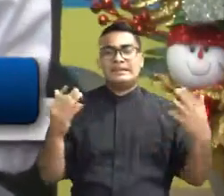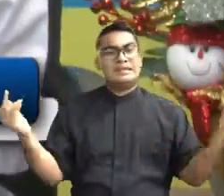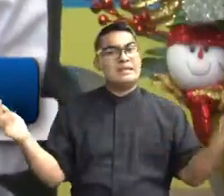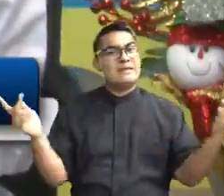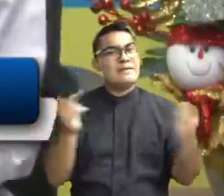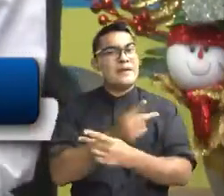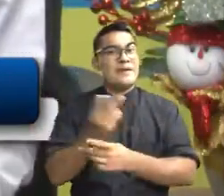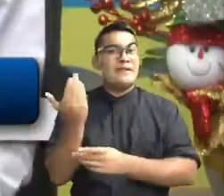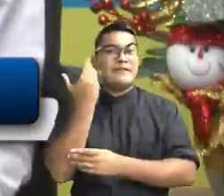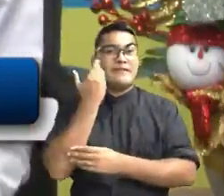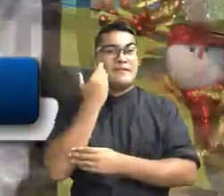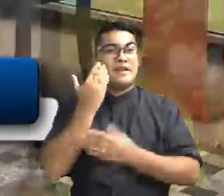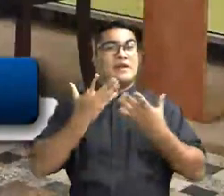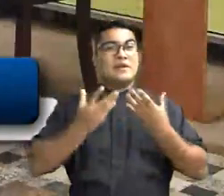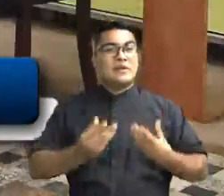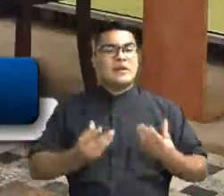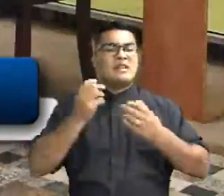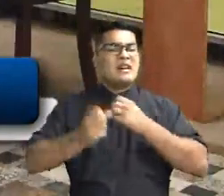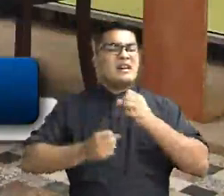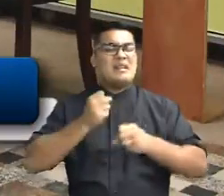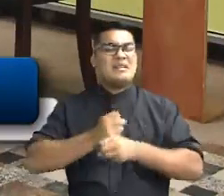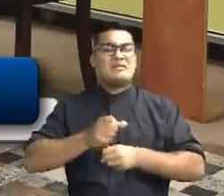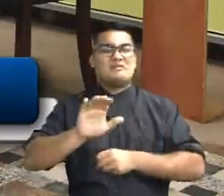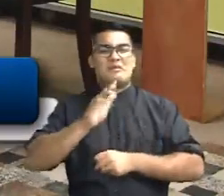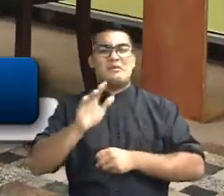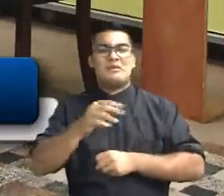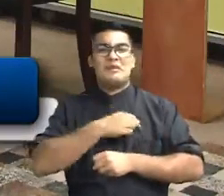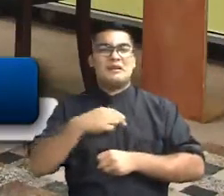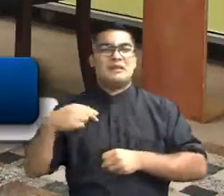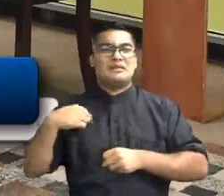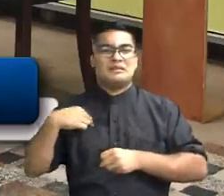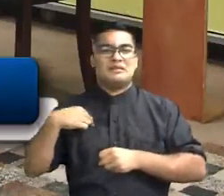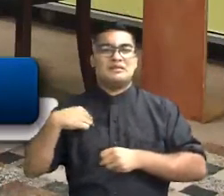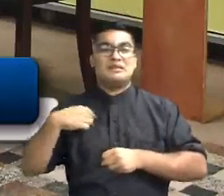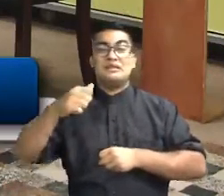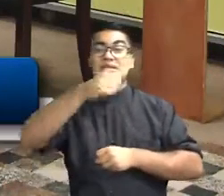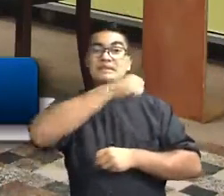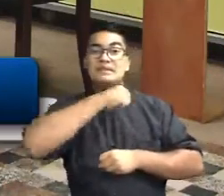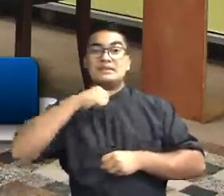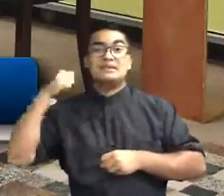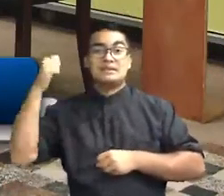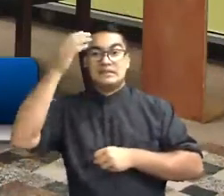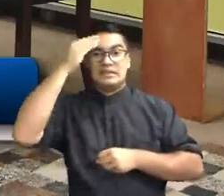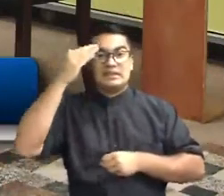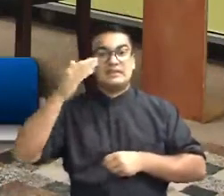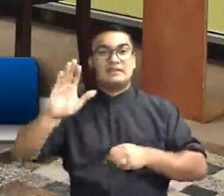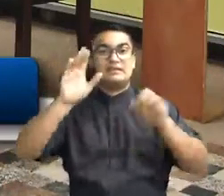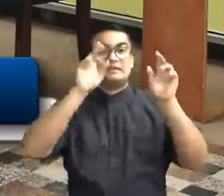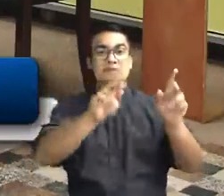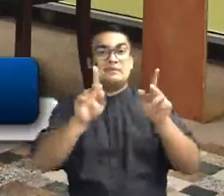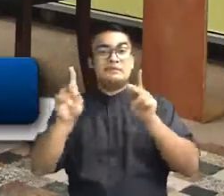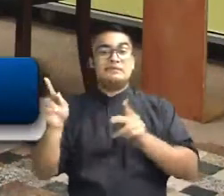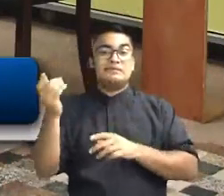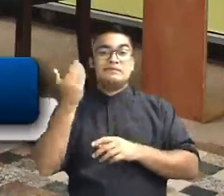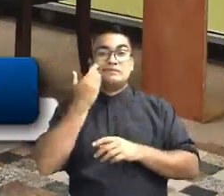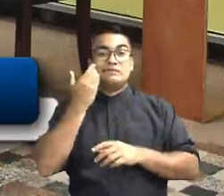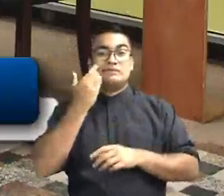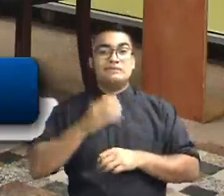enfermedad. ¿A qué edad sería recomendable hacerse este tipo de exámenes para saber si uno tiene el EPOC?